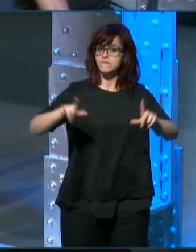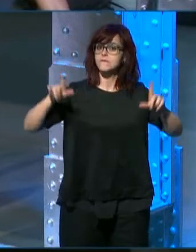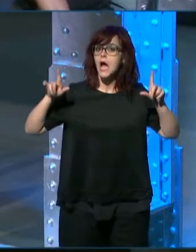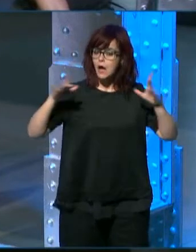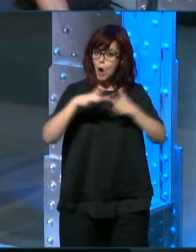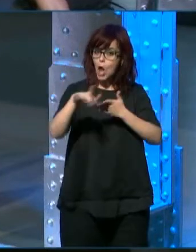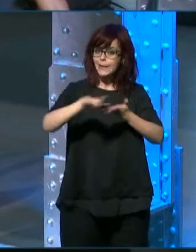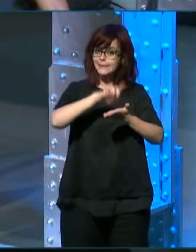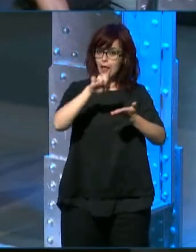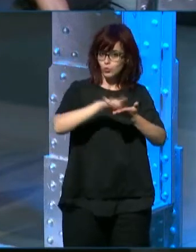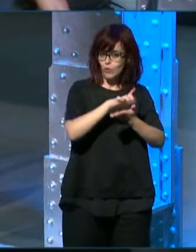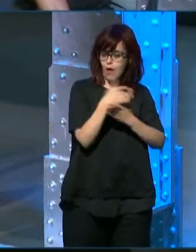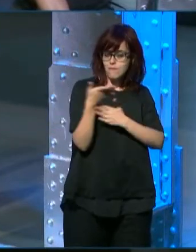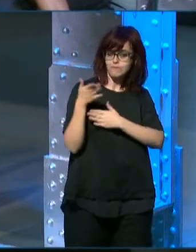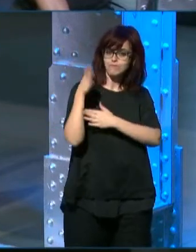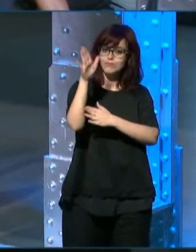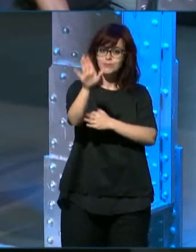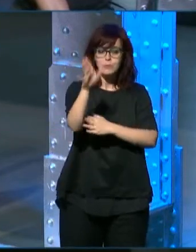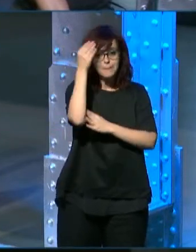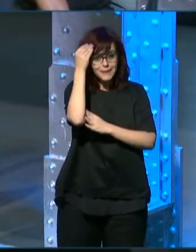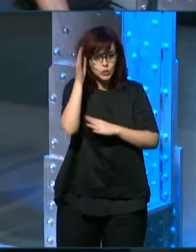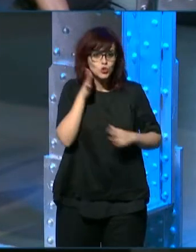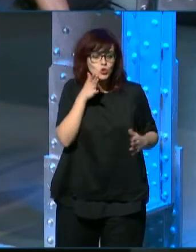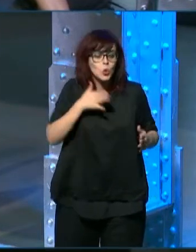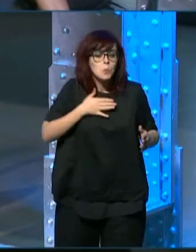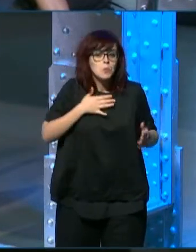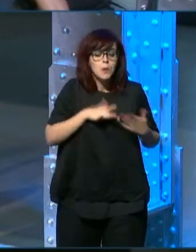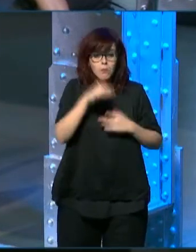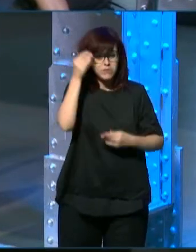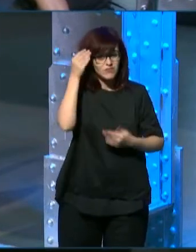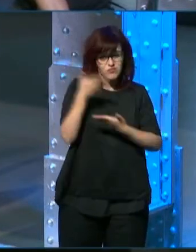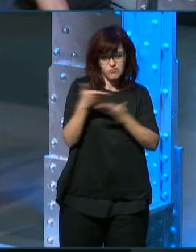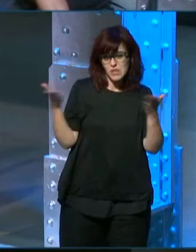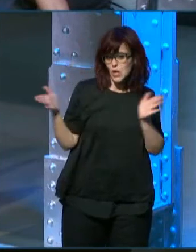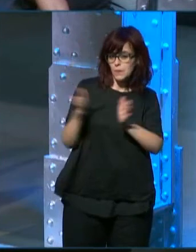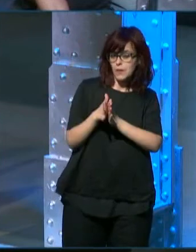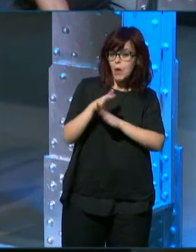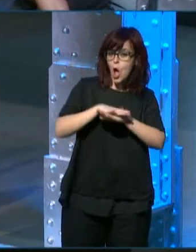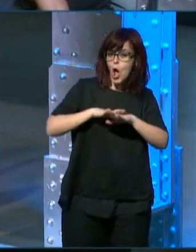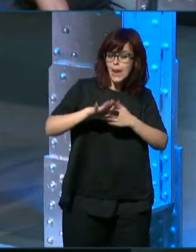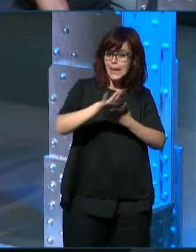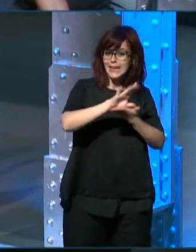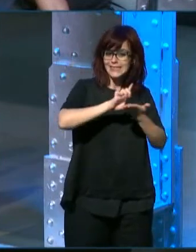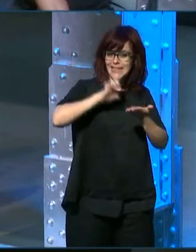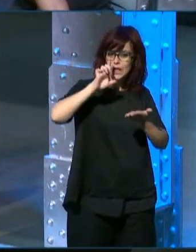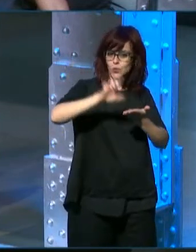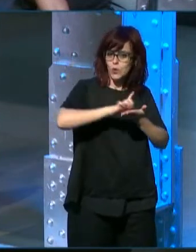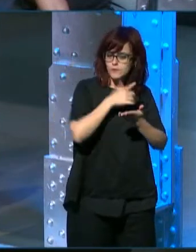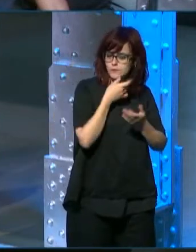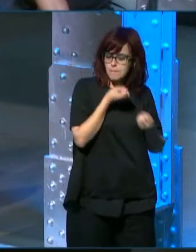la literatura, porque de alguna manera yo creo, al menos a mí me pasa, yo creo que a todos, vas a la literatura con una pasión